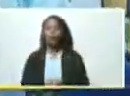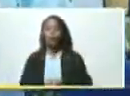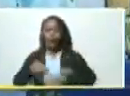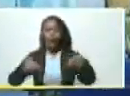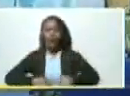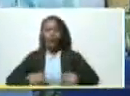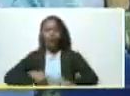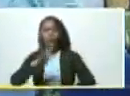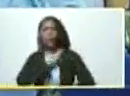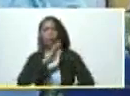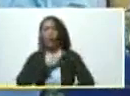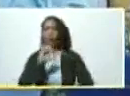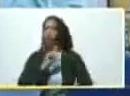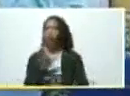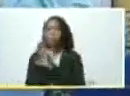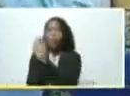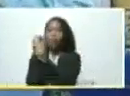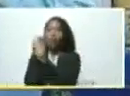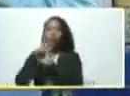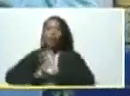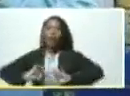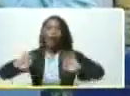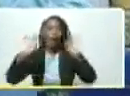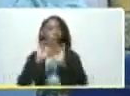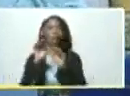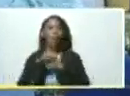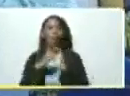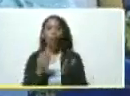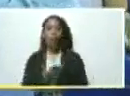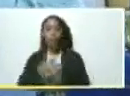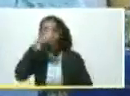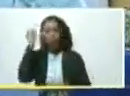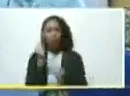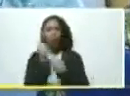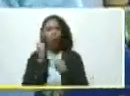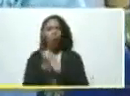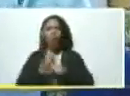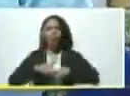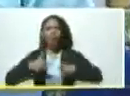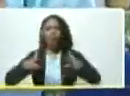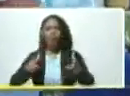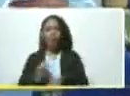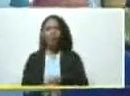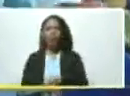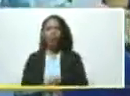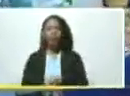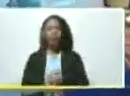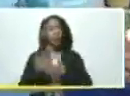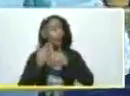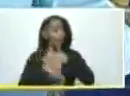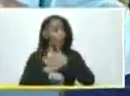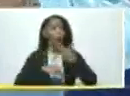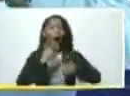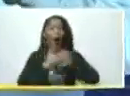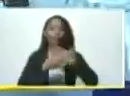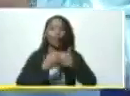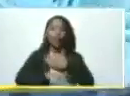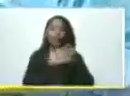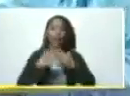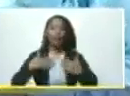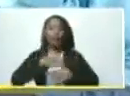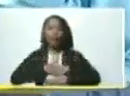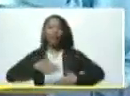esfuerzo propio. No dependemos de nadie en el mundo para el trabajo, para el crecimiento, y vamos a avanzar en la satisfacción de